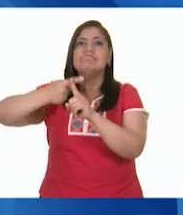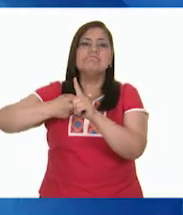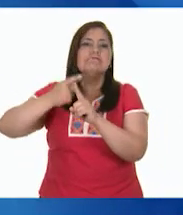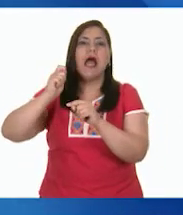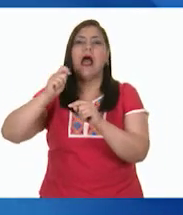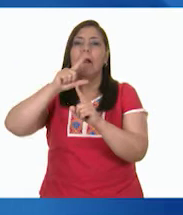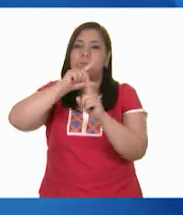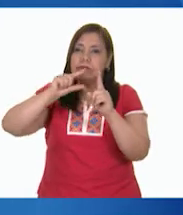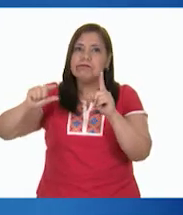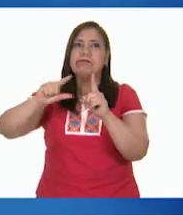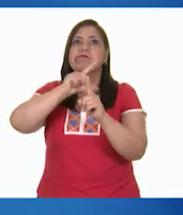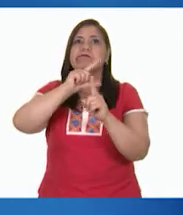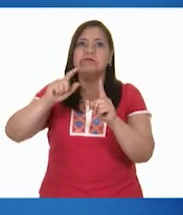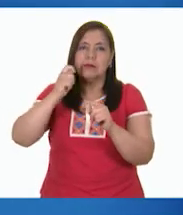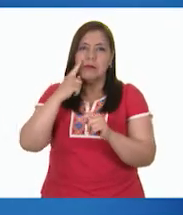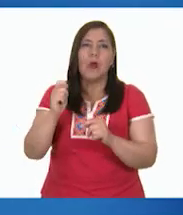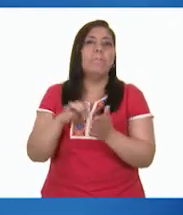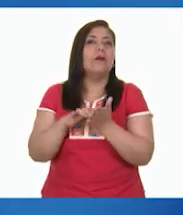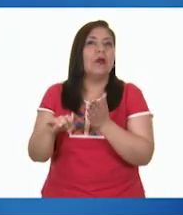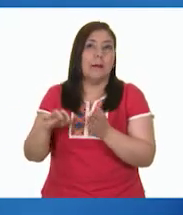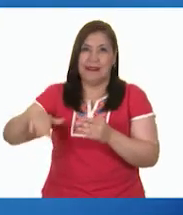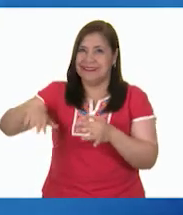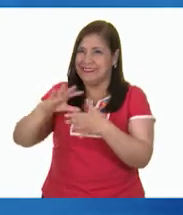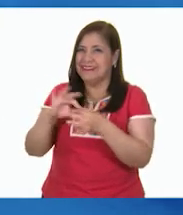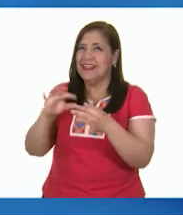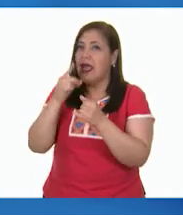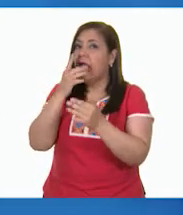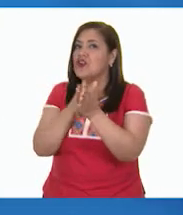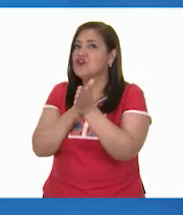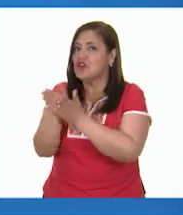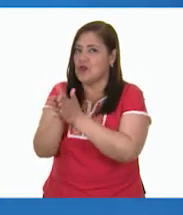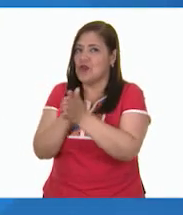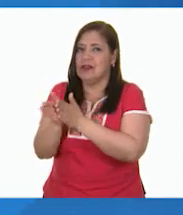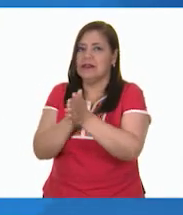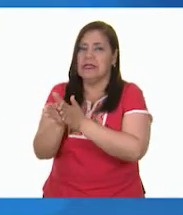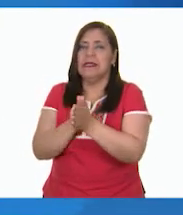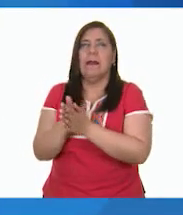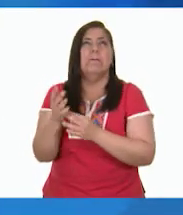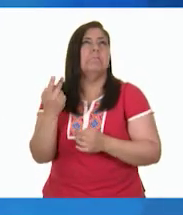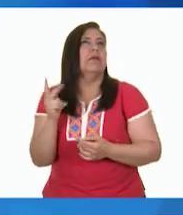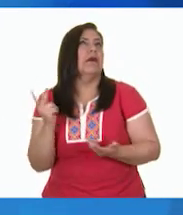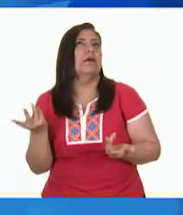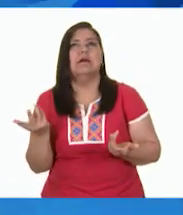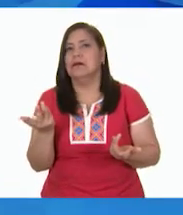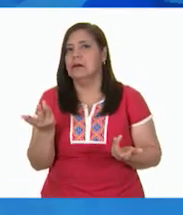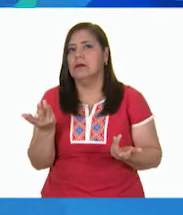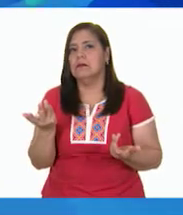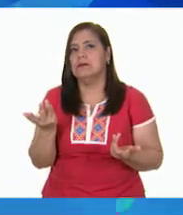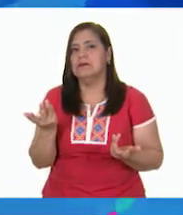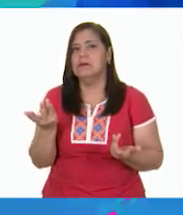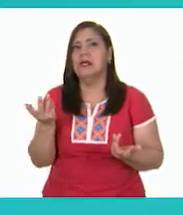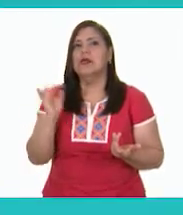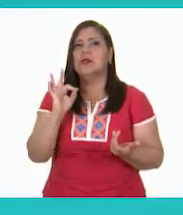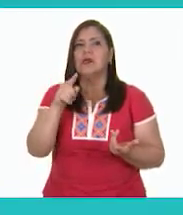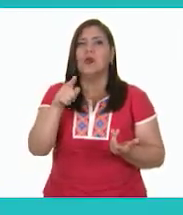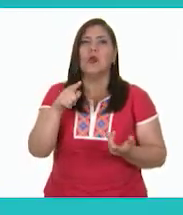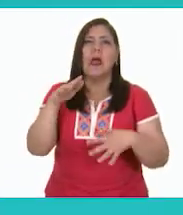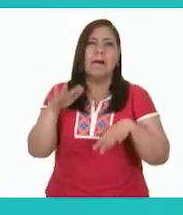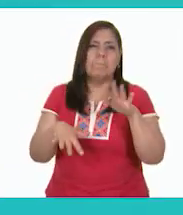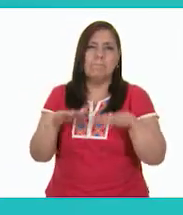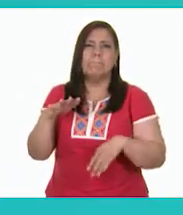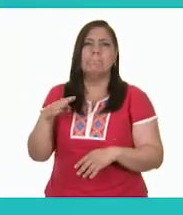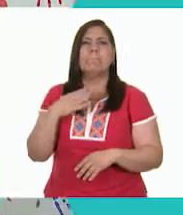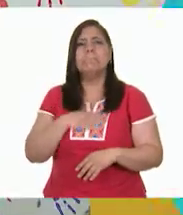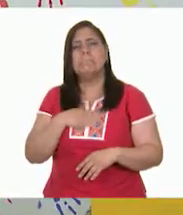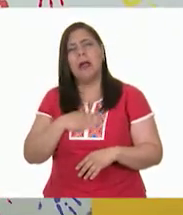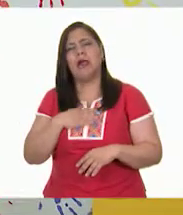disminución. Ya vimos, por ejemplo, el chocolate. Ajá. Pero, ¿alguna vez has estado cuando estás en el baño y te estás bañando con